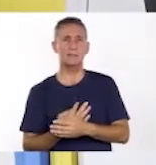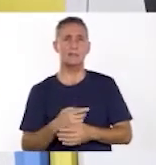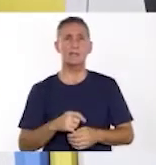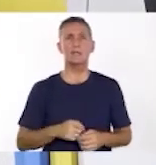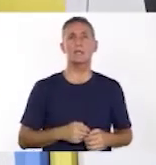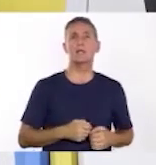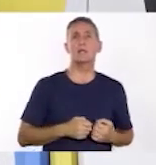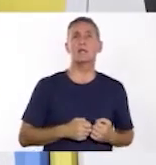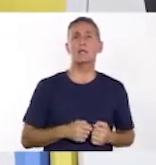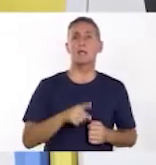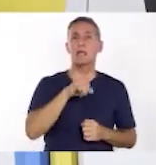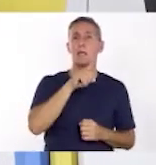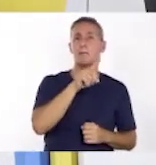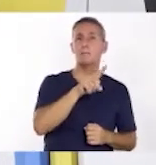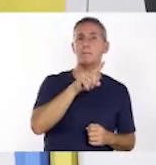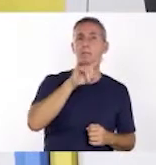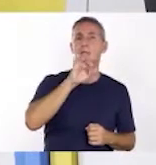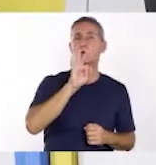el